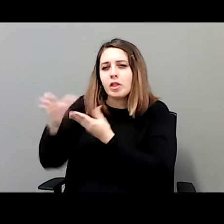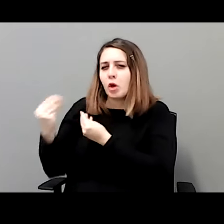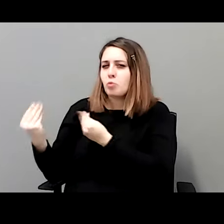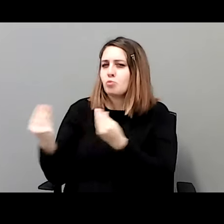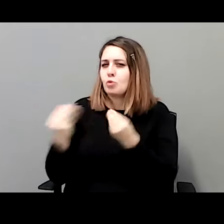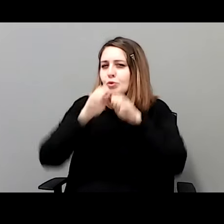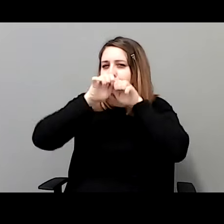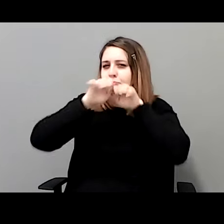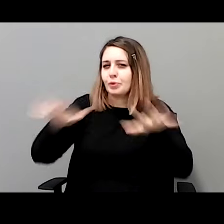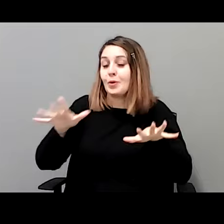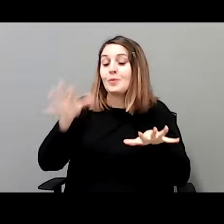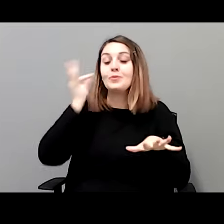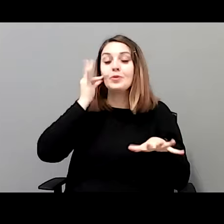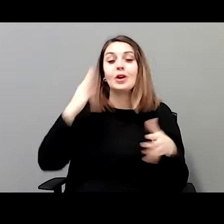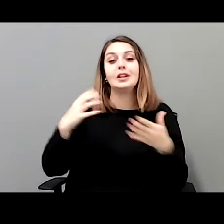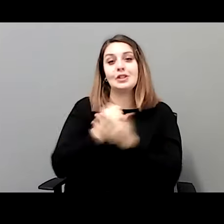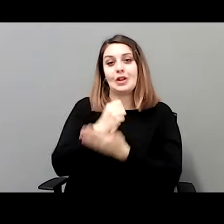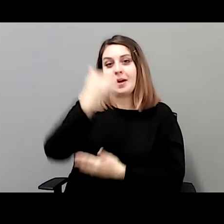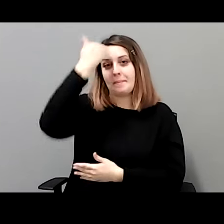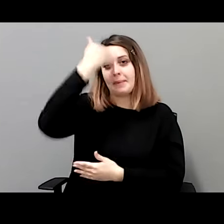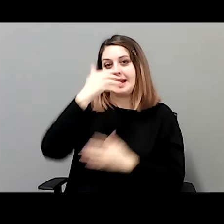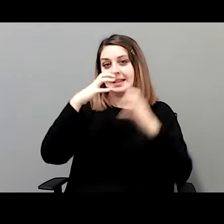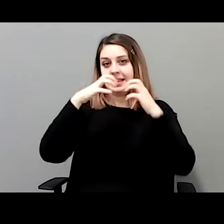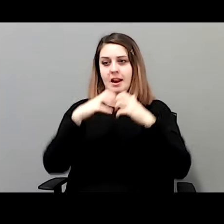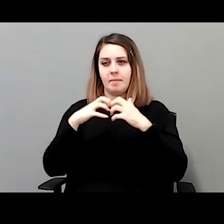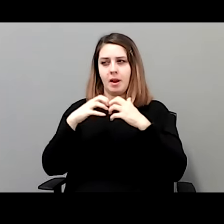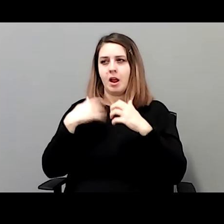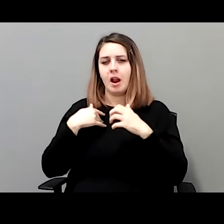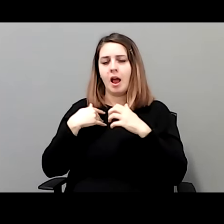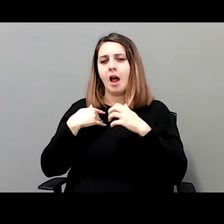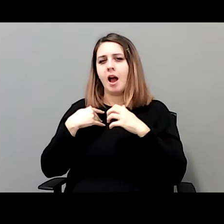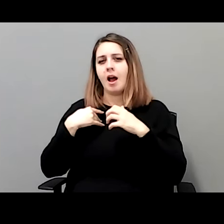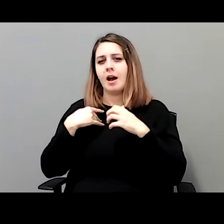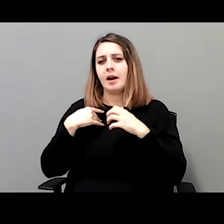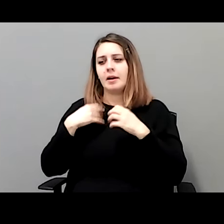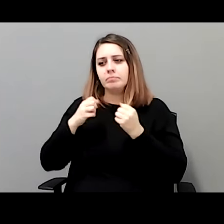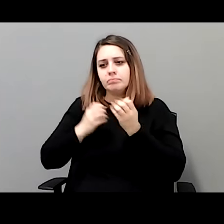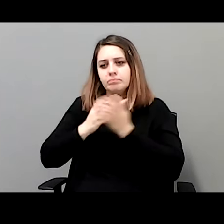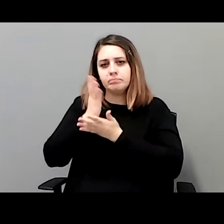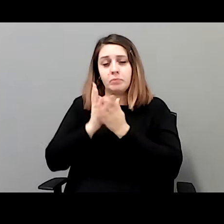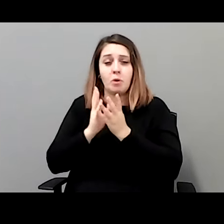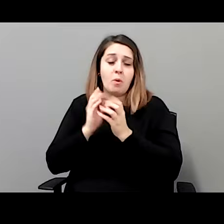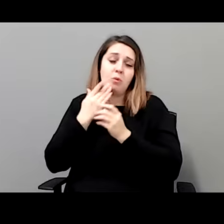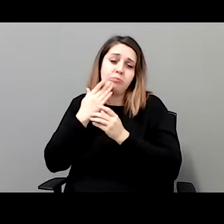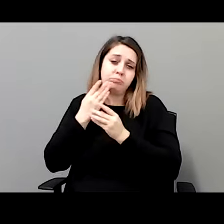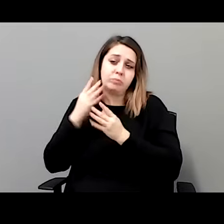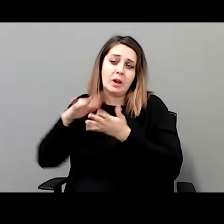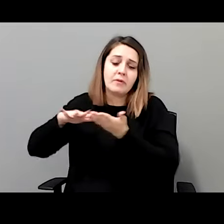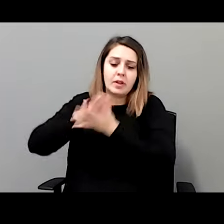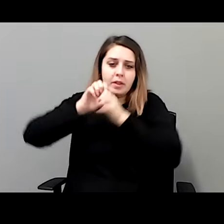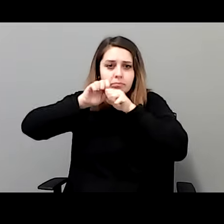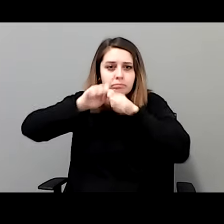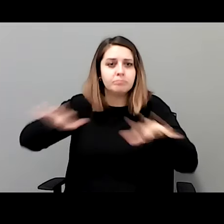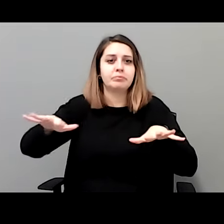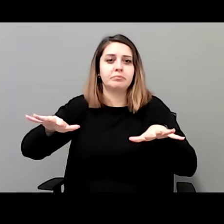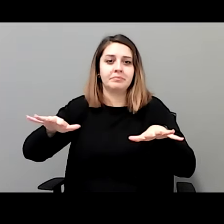en todas las mujeres con parálisis cerebral, ha aprendido en mujeres que hoy tenemos un cartel de